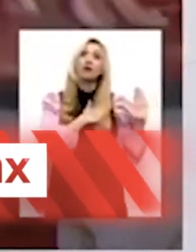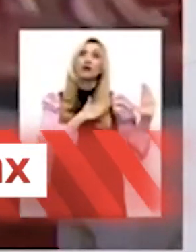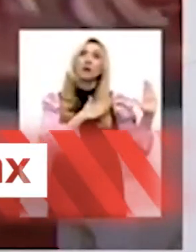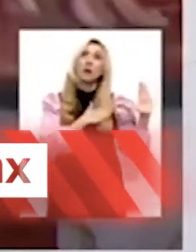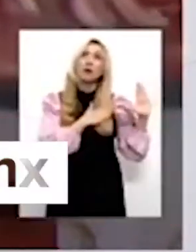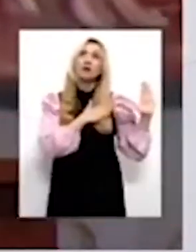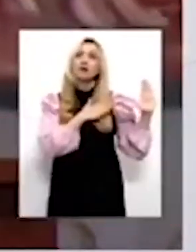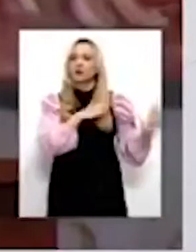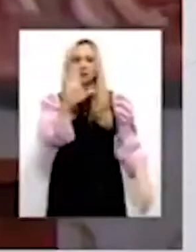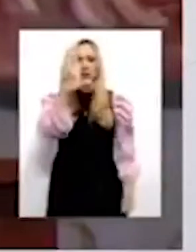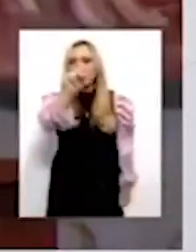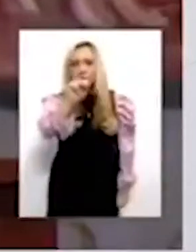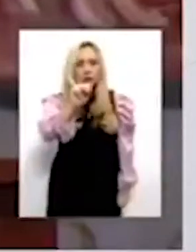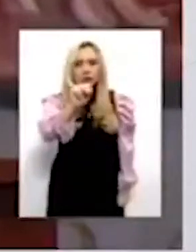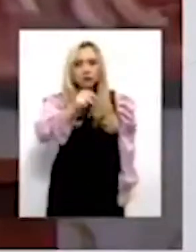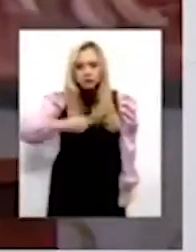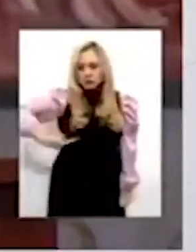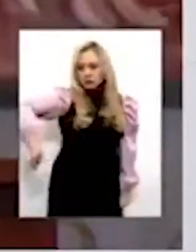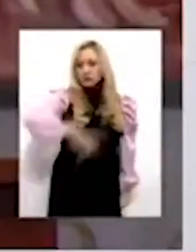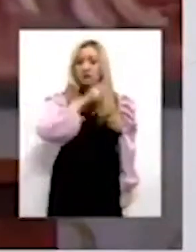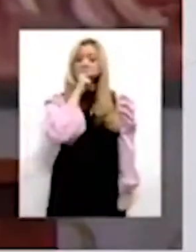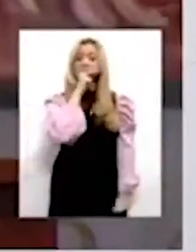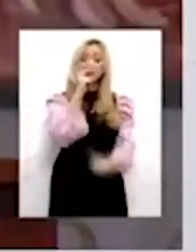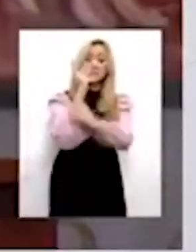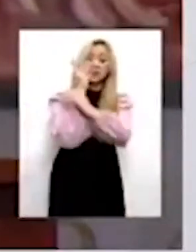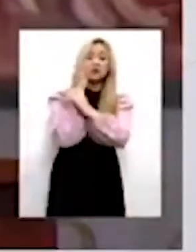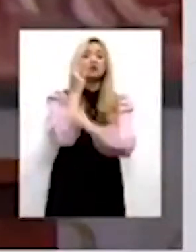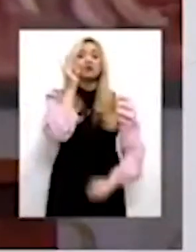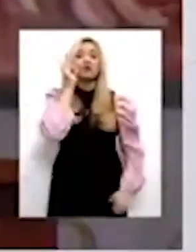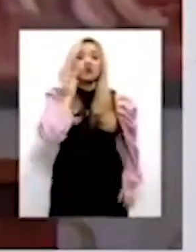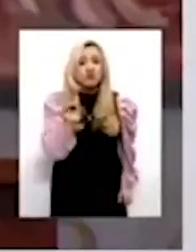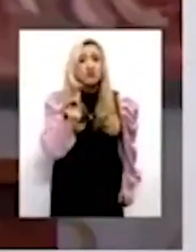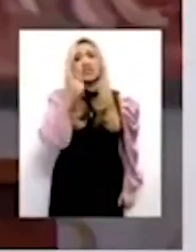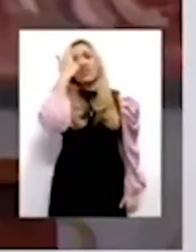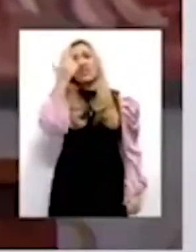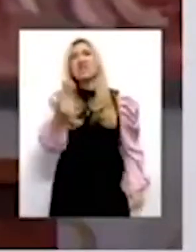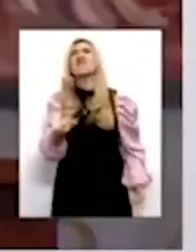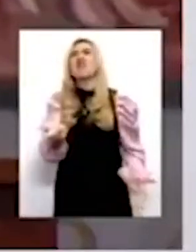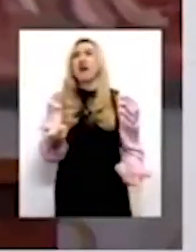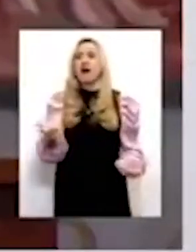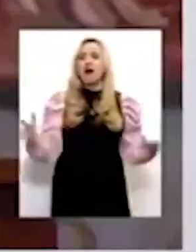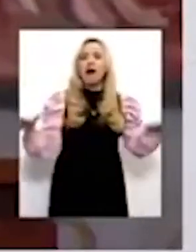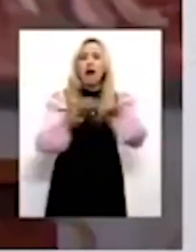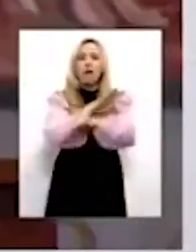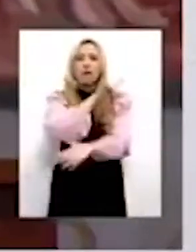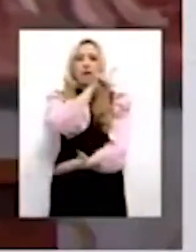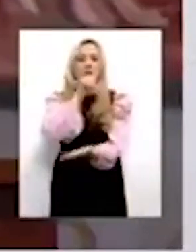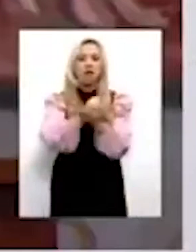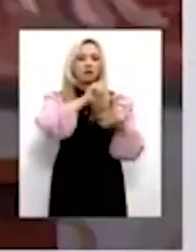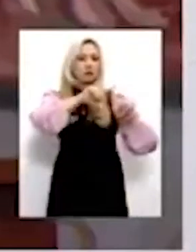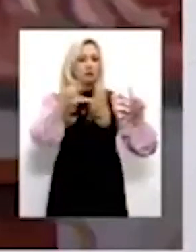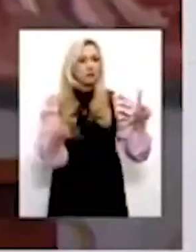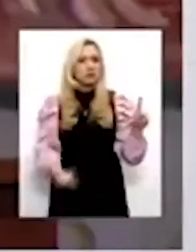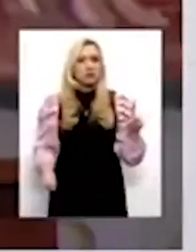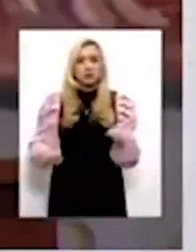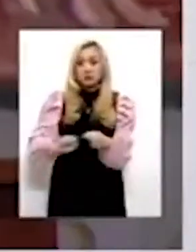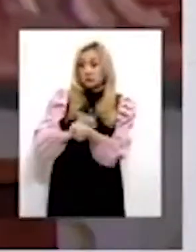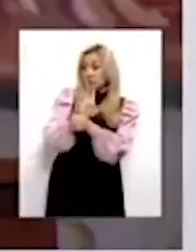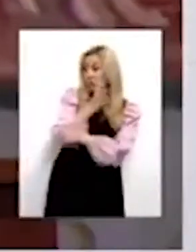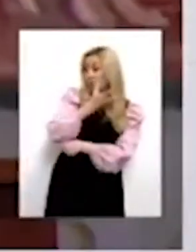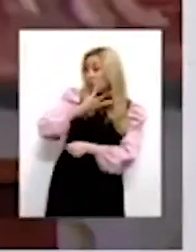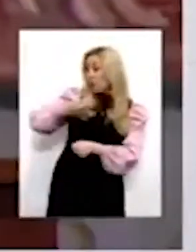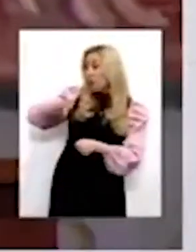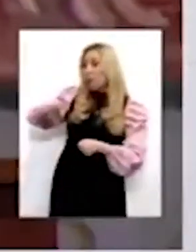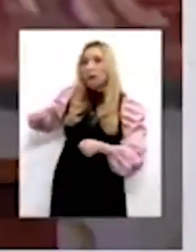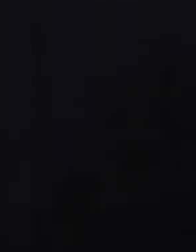Esto contrario a la Constitución. Todavía falta que lo ratifique la Cámara de Diputados. El presidente Andrés Manuel López